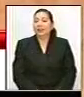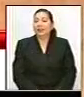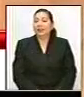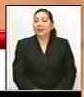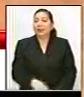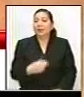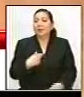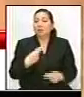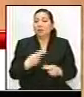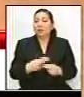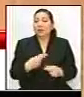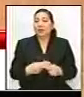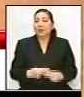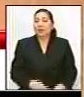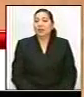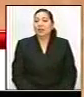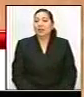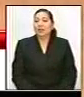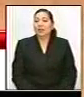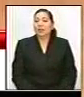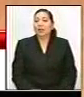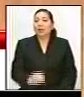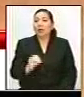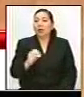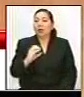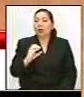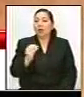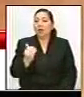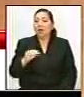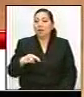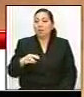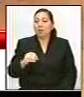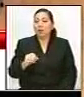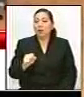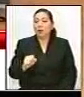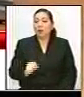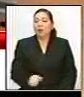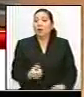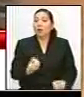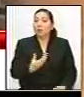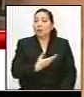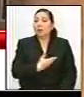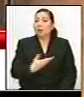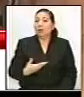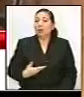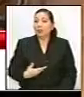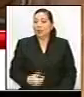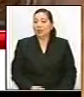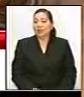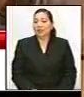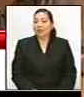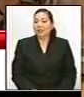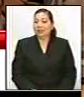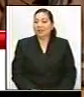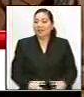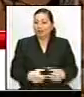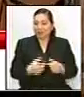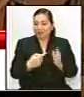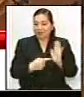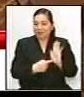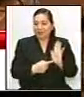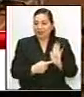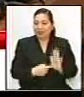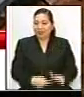Mi nombre es Estanislao Vega Ocampo. Vengo como presidente reconocido, está mi credencial